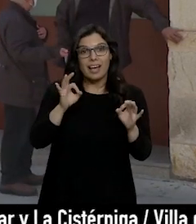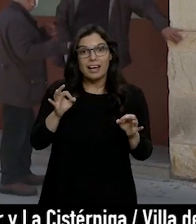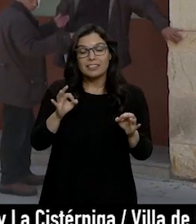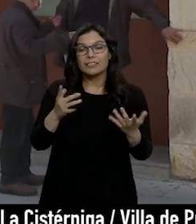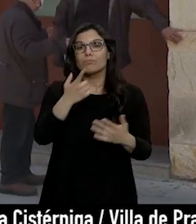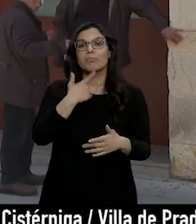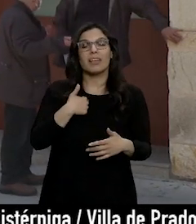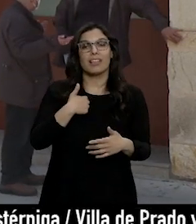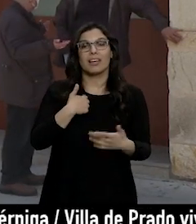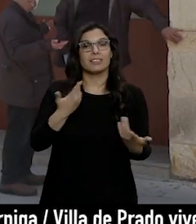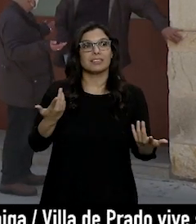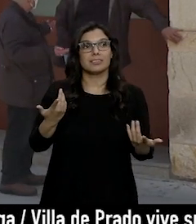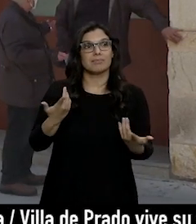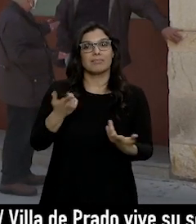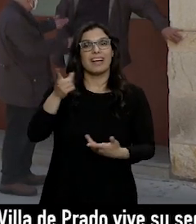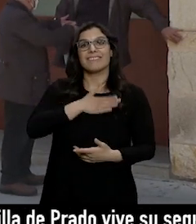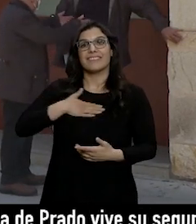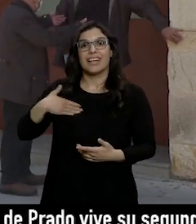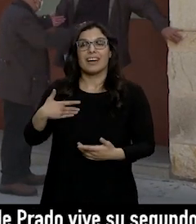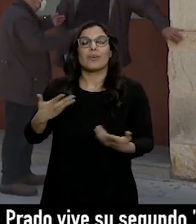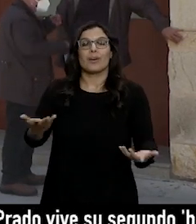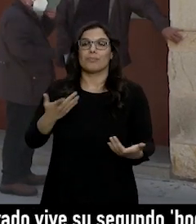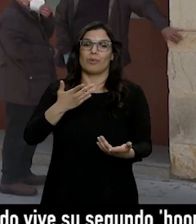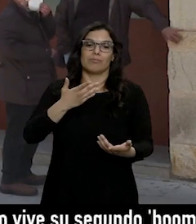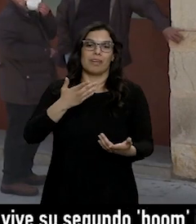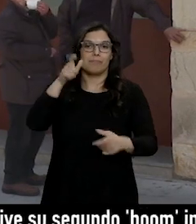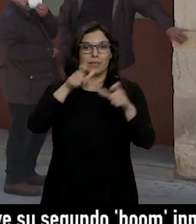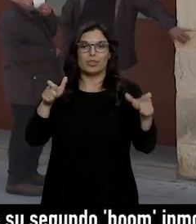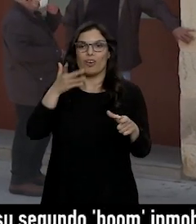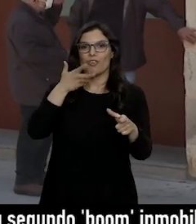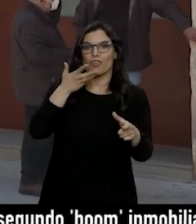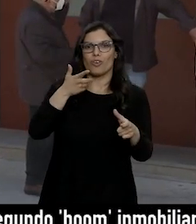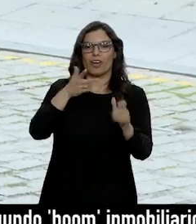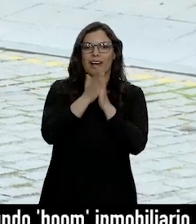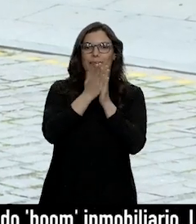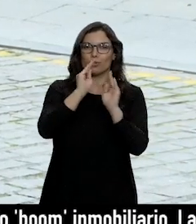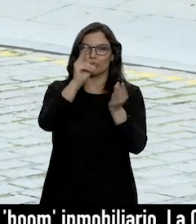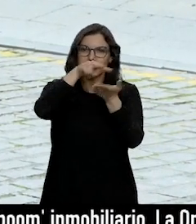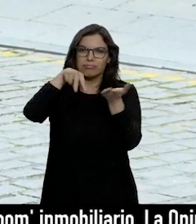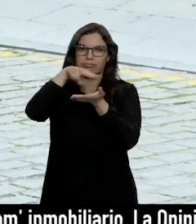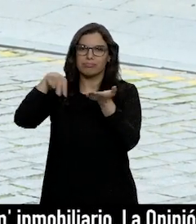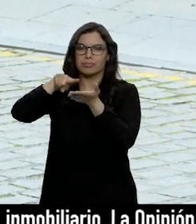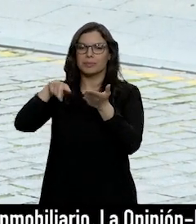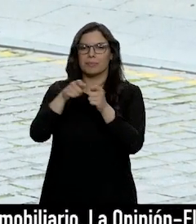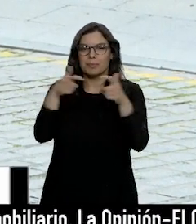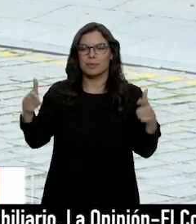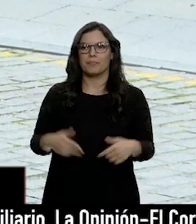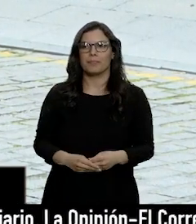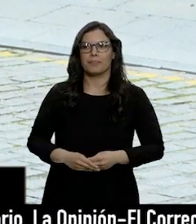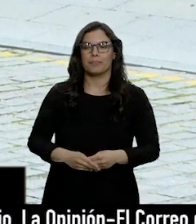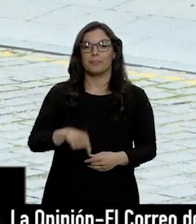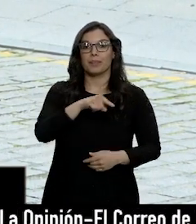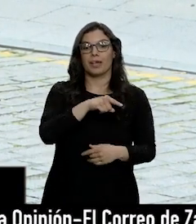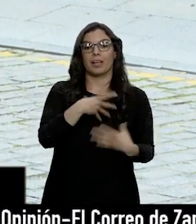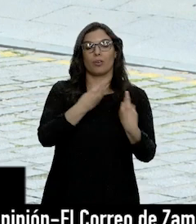me dices que yo querría que mi padre se leyera su obra. Junto con Claudio Rodríguez es el poeta